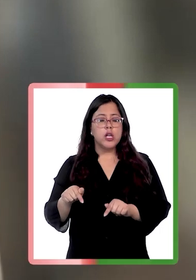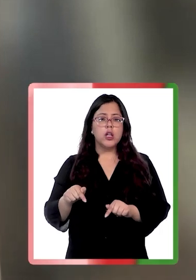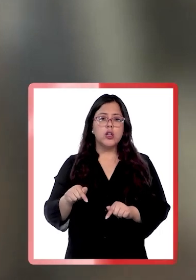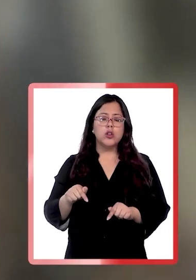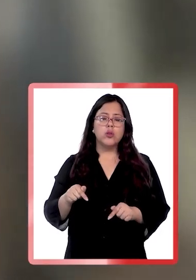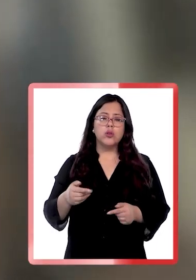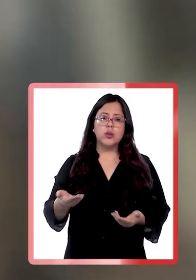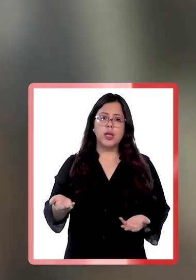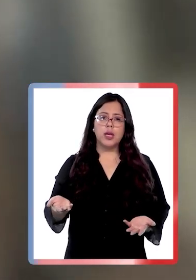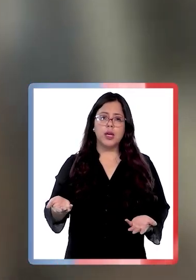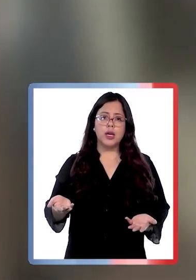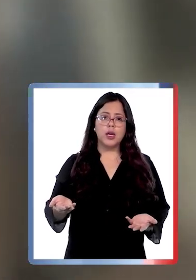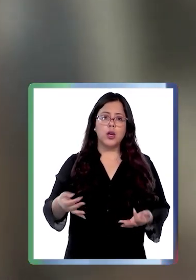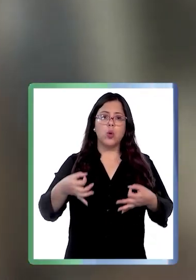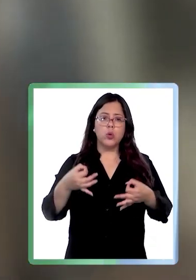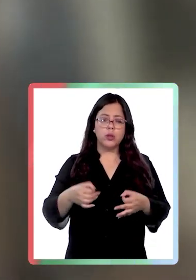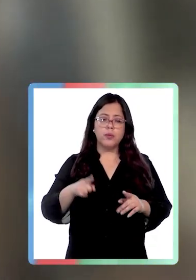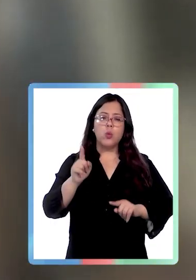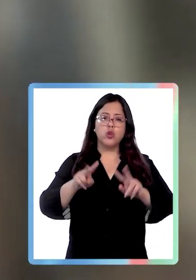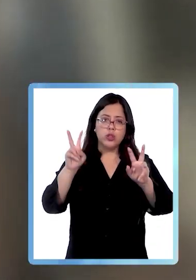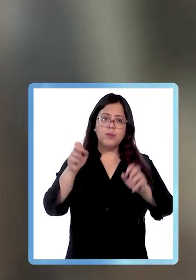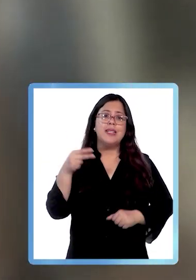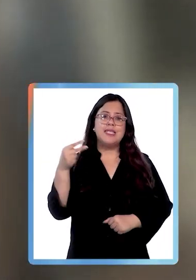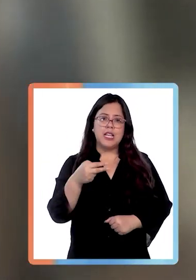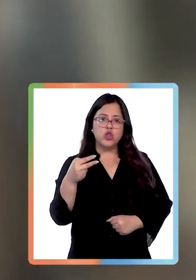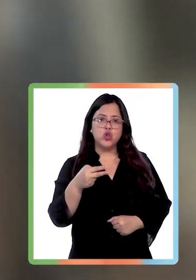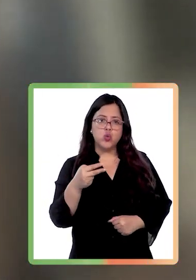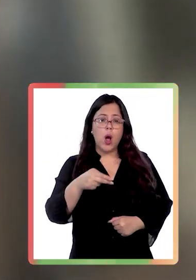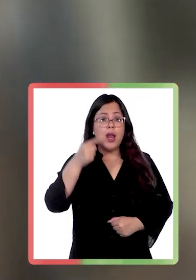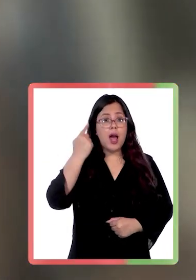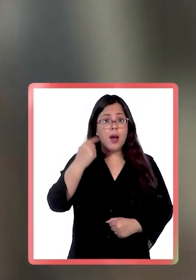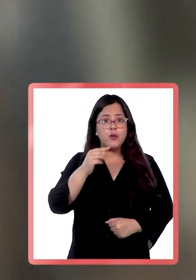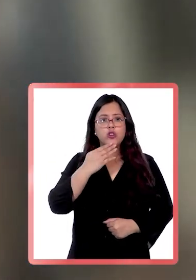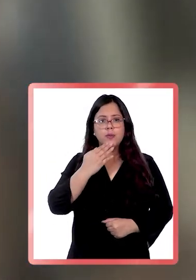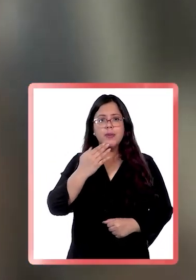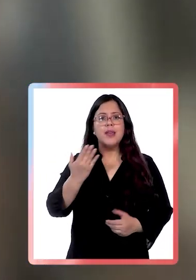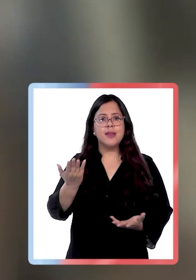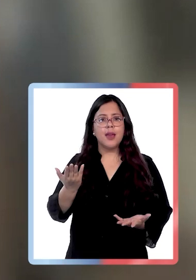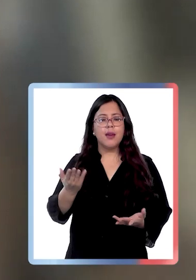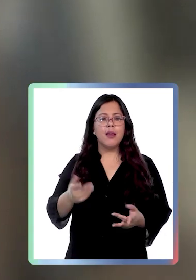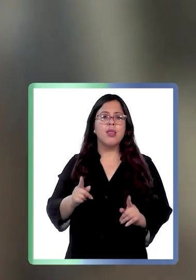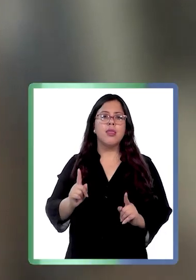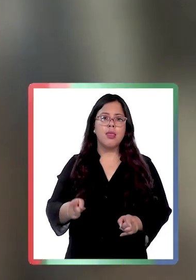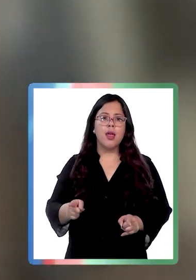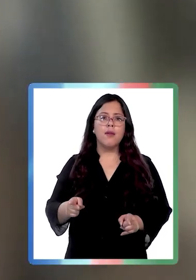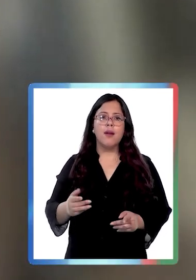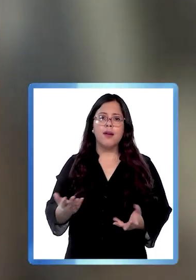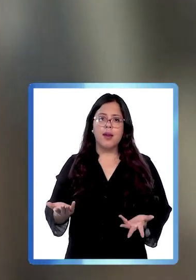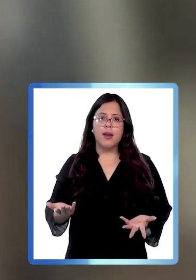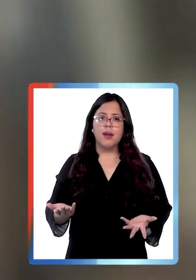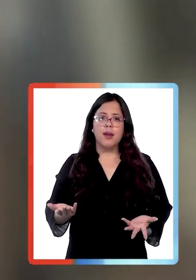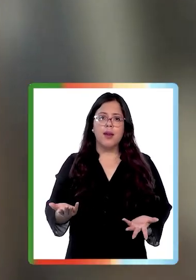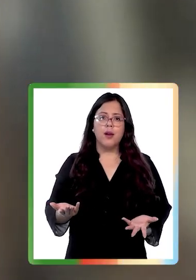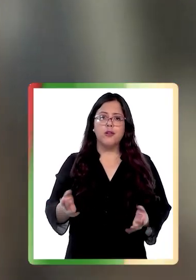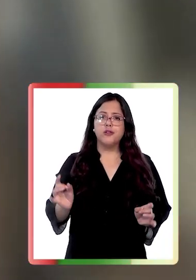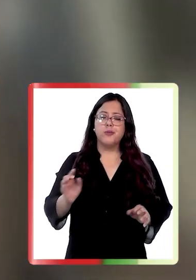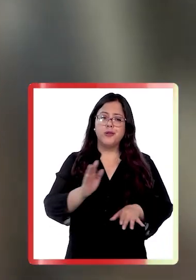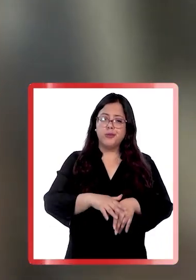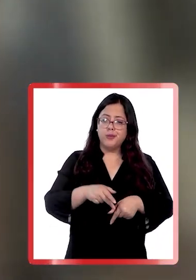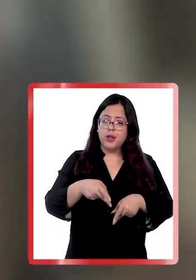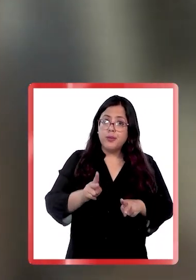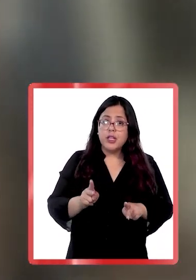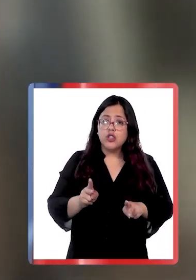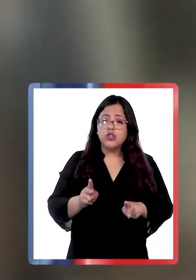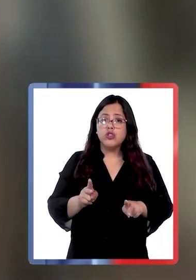que involucra, claro, en este caso, las acciones sexuales, pero la verdad es que debería estar, o sea, debería ser finalmente